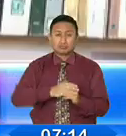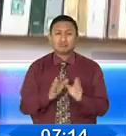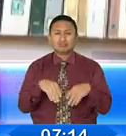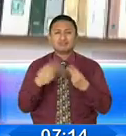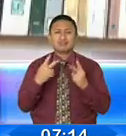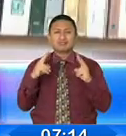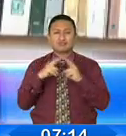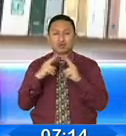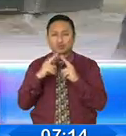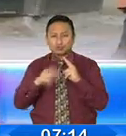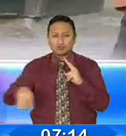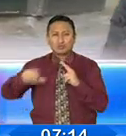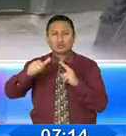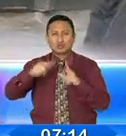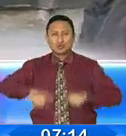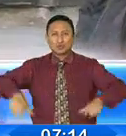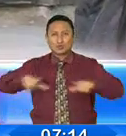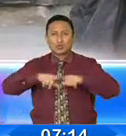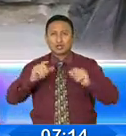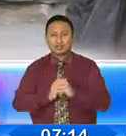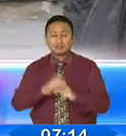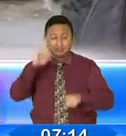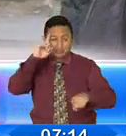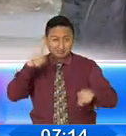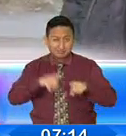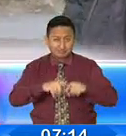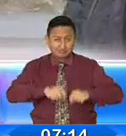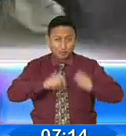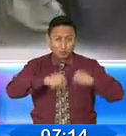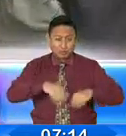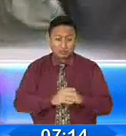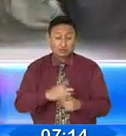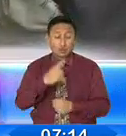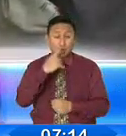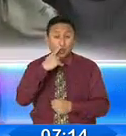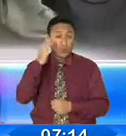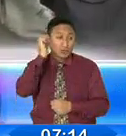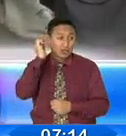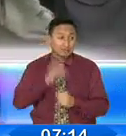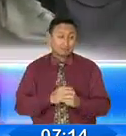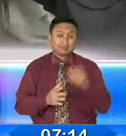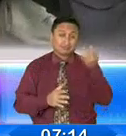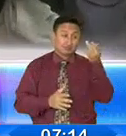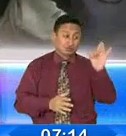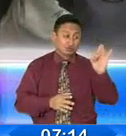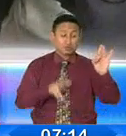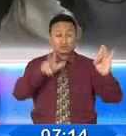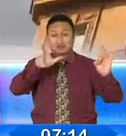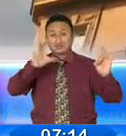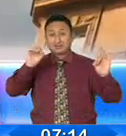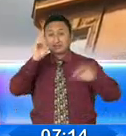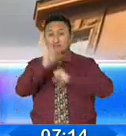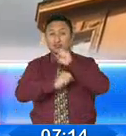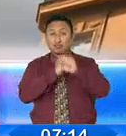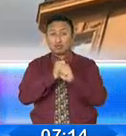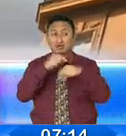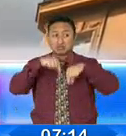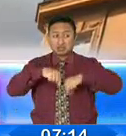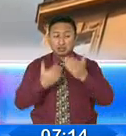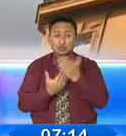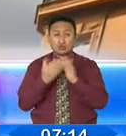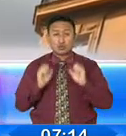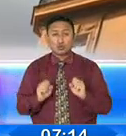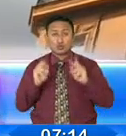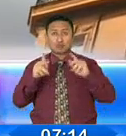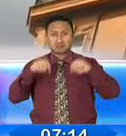otros países. El convenio está enfocado en beneficiar a los hombres y mujeres de entre 18 y 30 años de edad que busquen nuevas oportunidades de